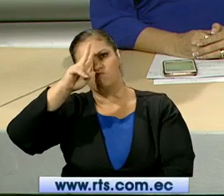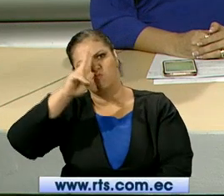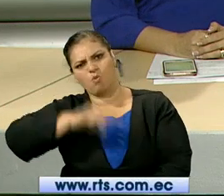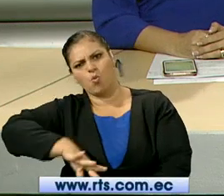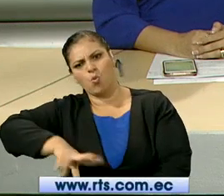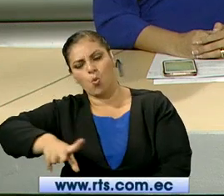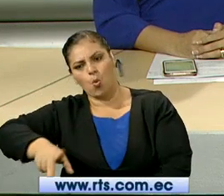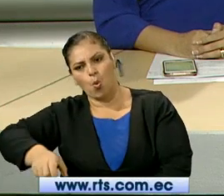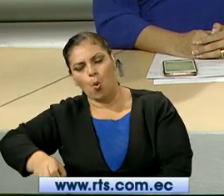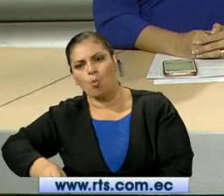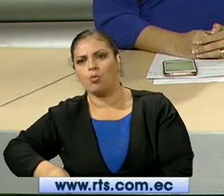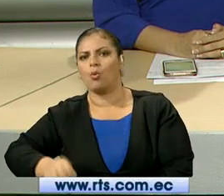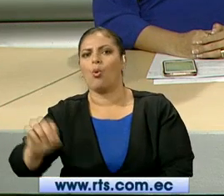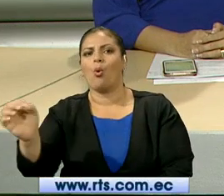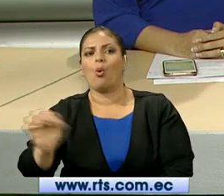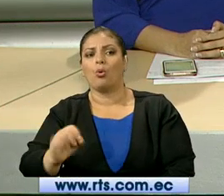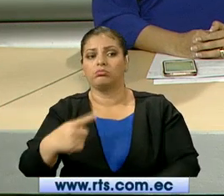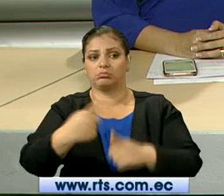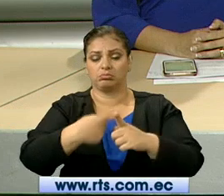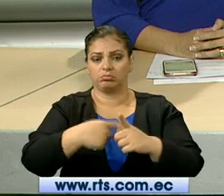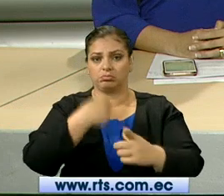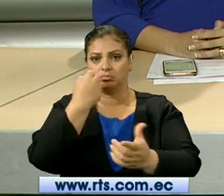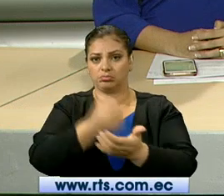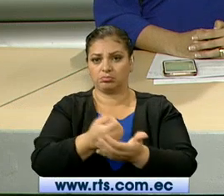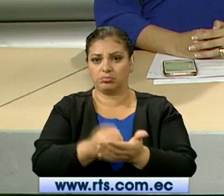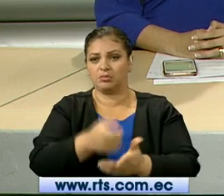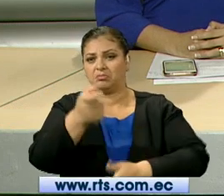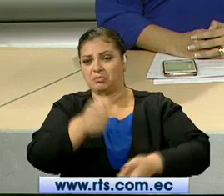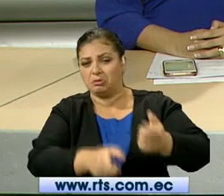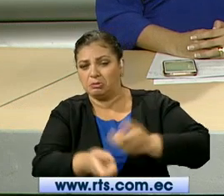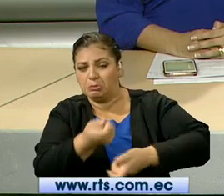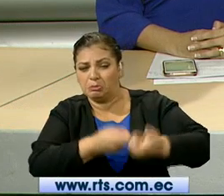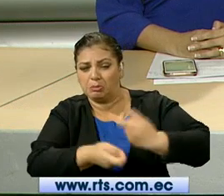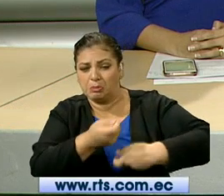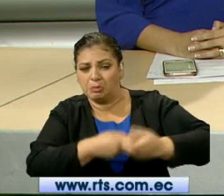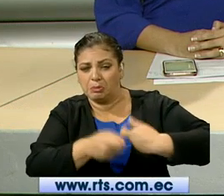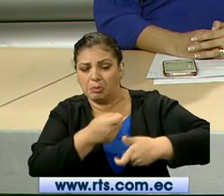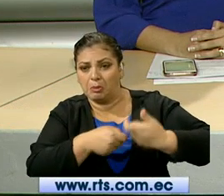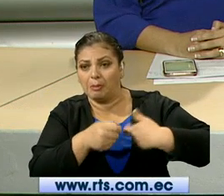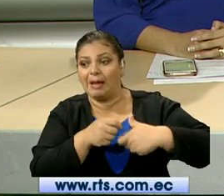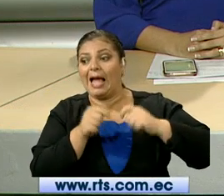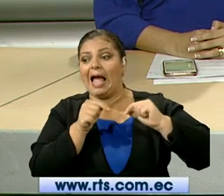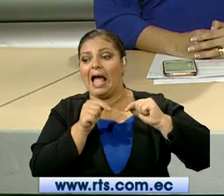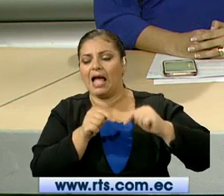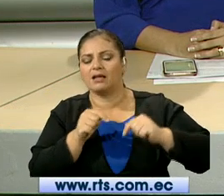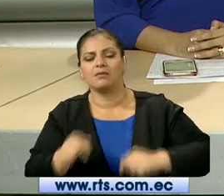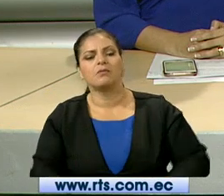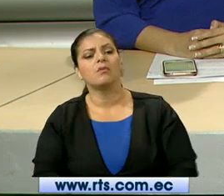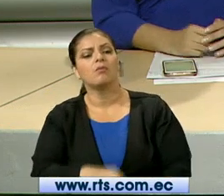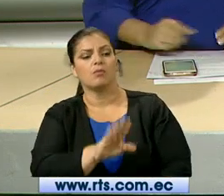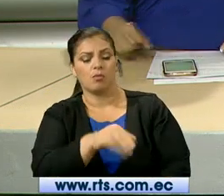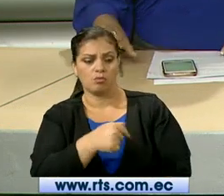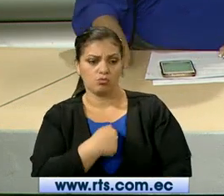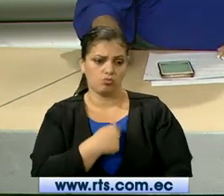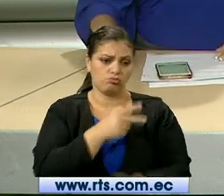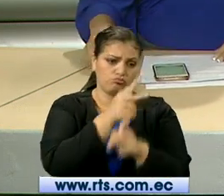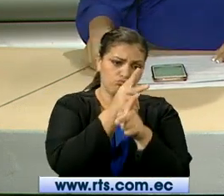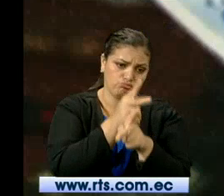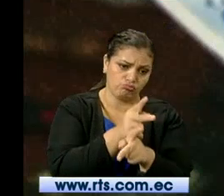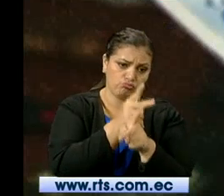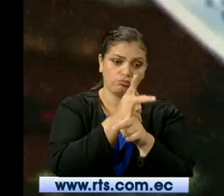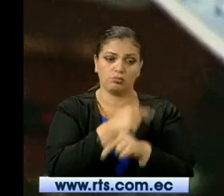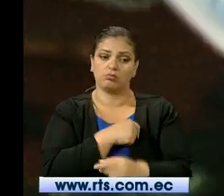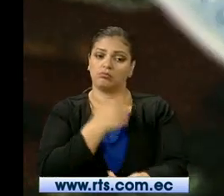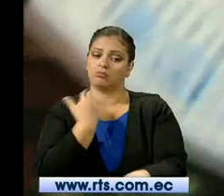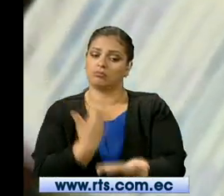Monte Sinaí, al noroeste de Guayaquil. Los sujetos aparentemente exigían dinero a cambio de brindarles protección.